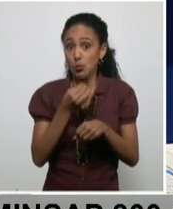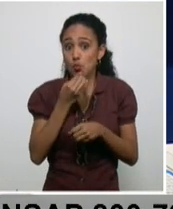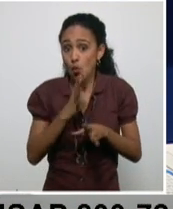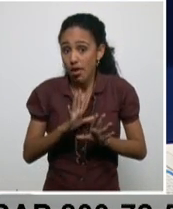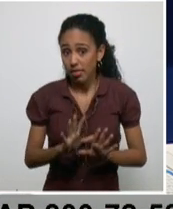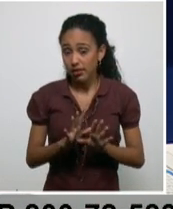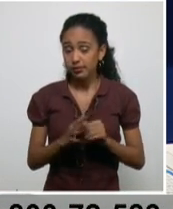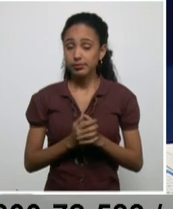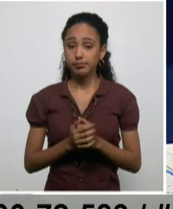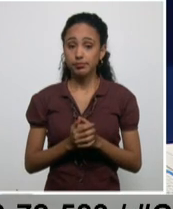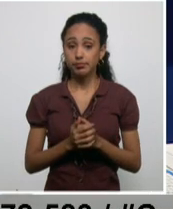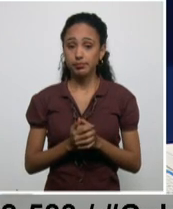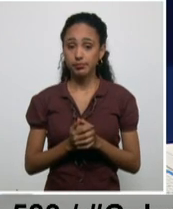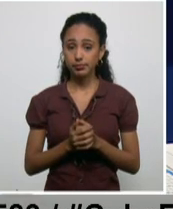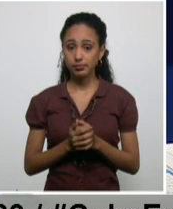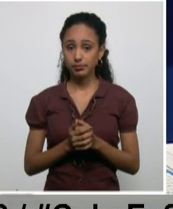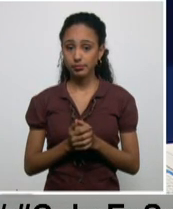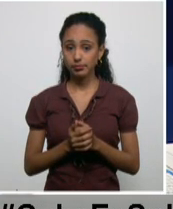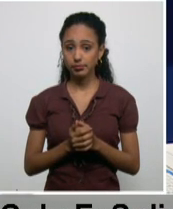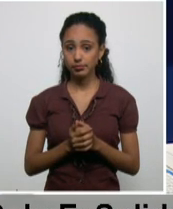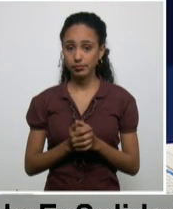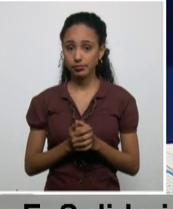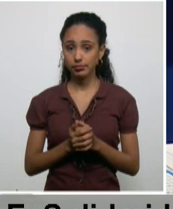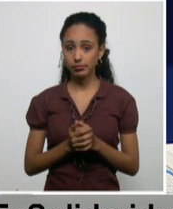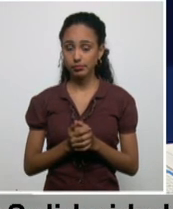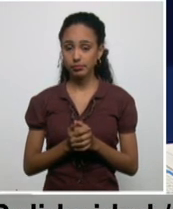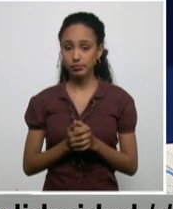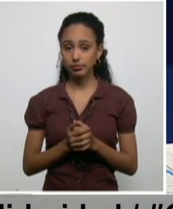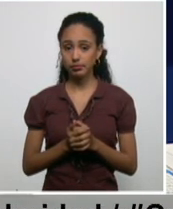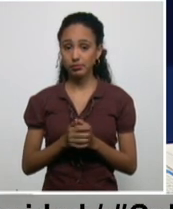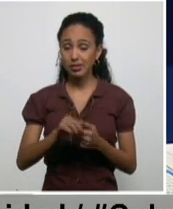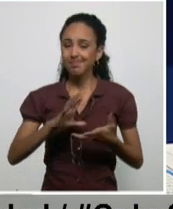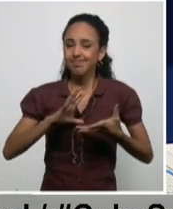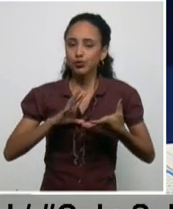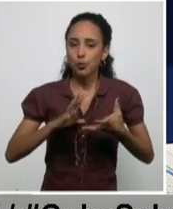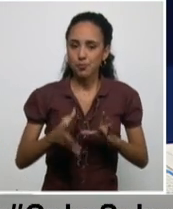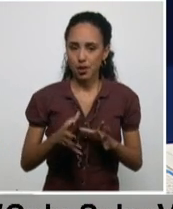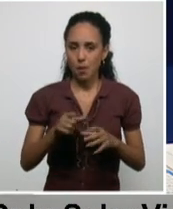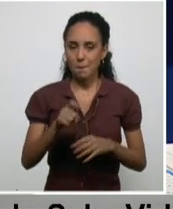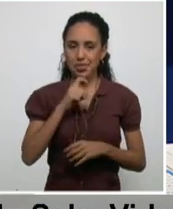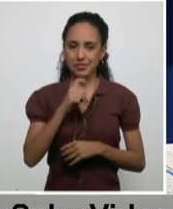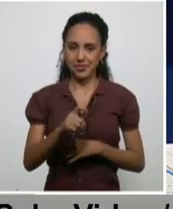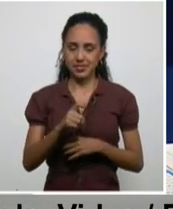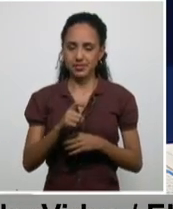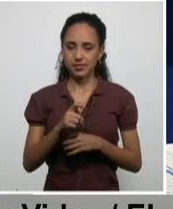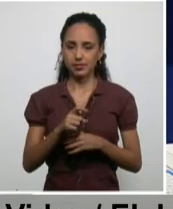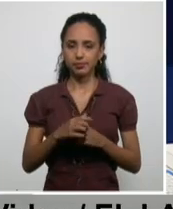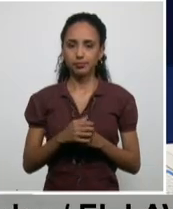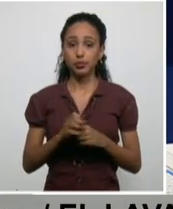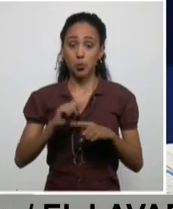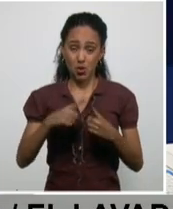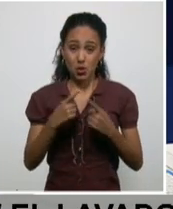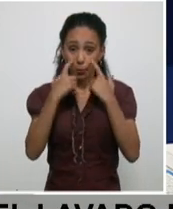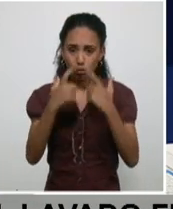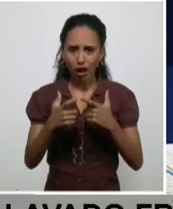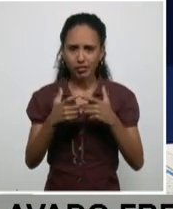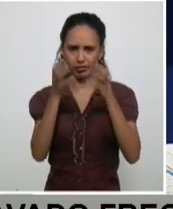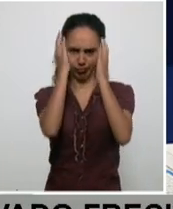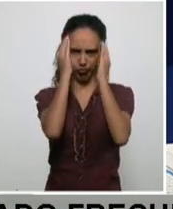los ojos y va complejizando. Ahí se usan los gorros, se usan